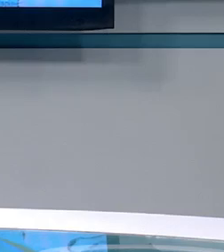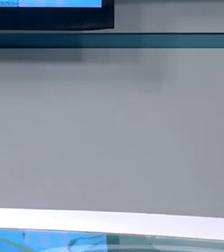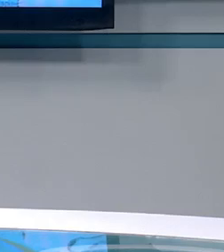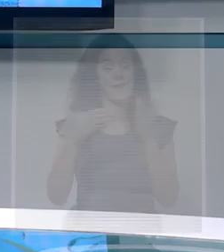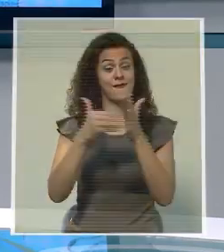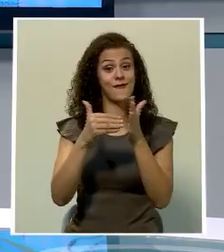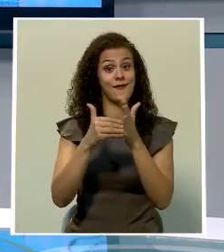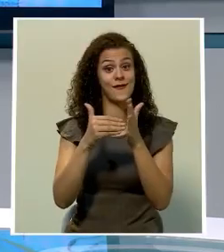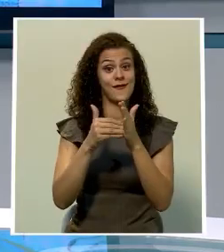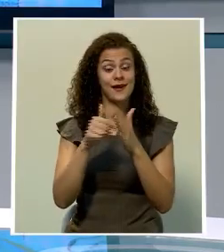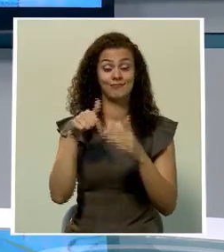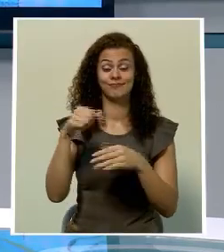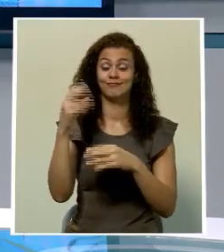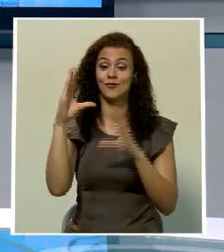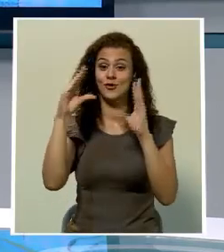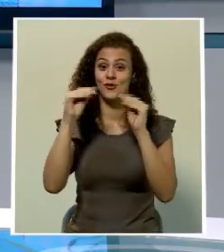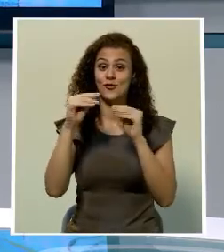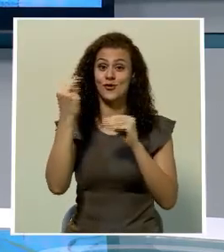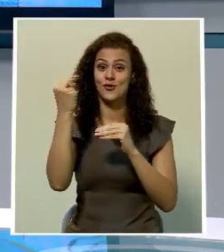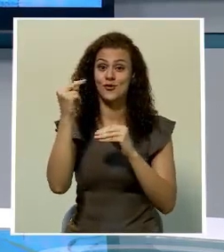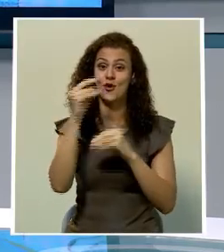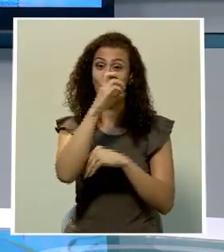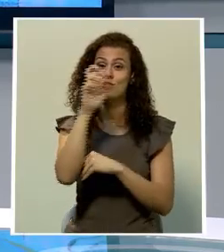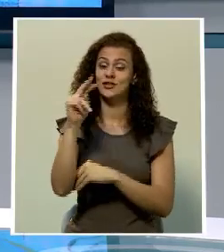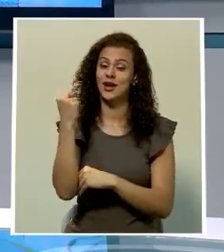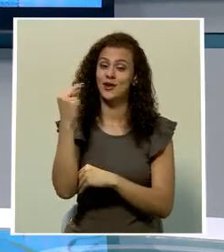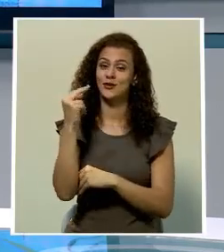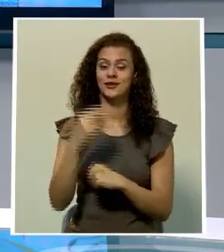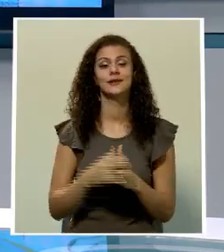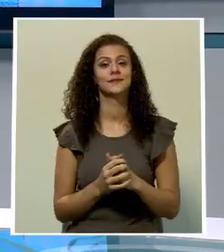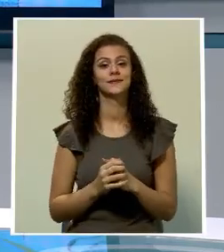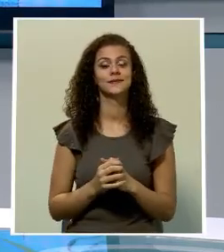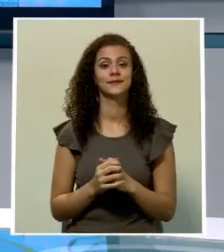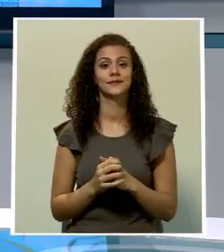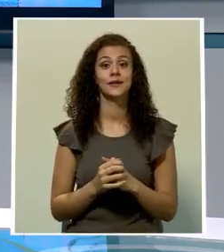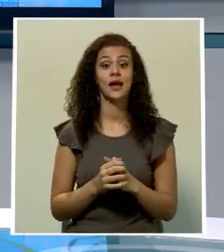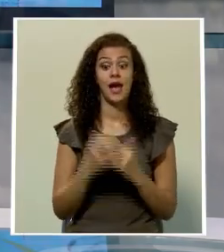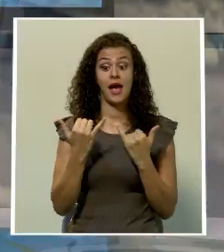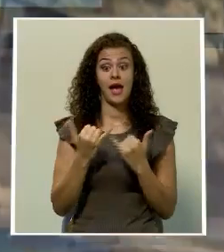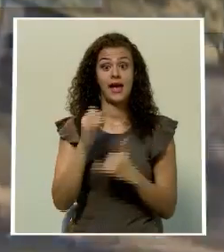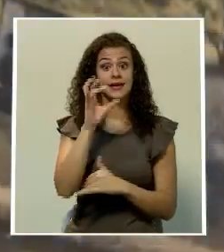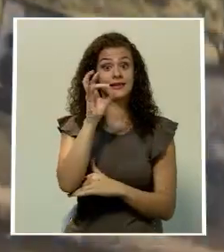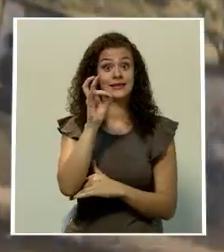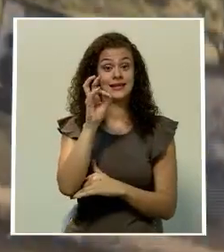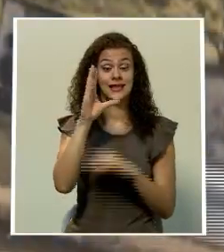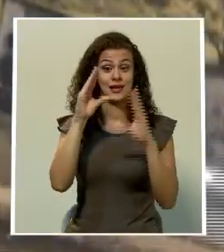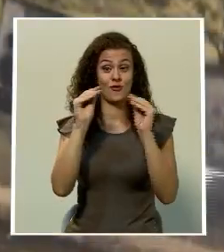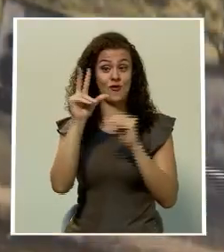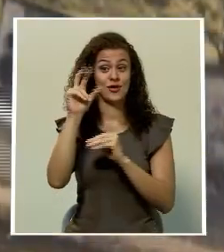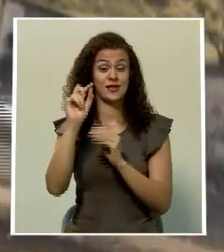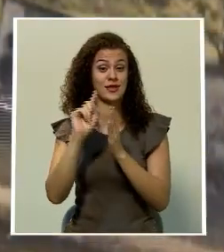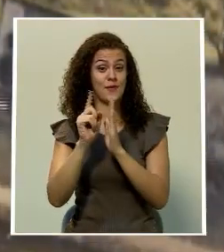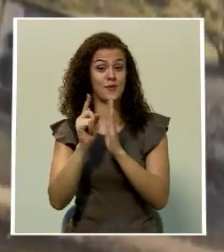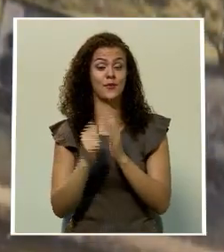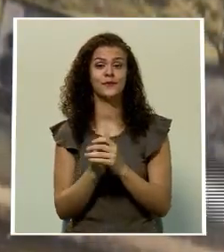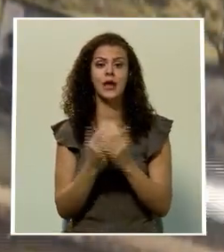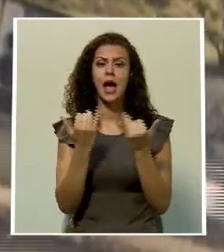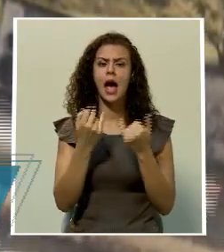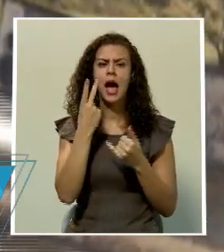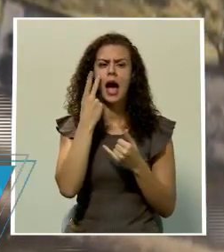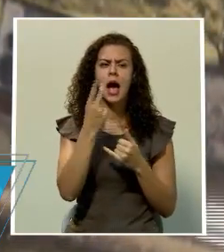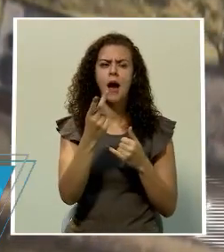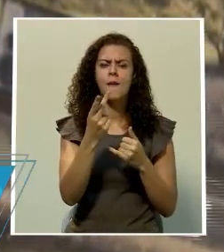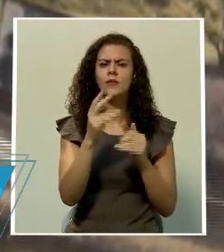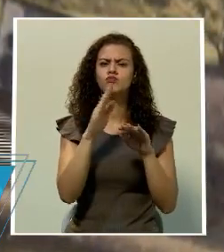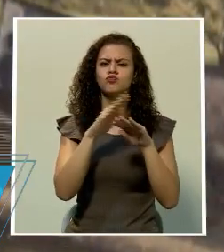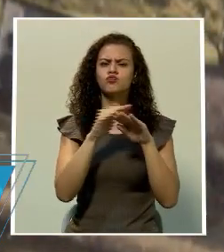Estamos de regreso en la edición estelar de Costa Rica Noticias y a las 7 de la noche con 30 minutos vamos a dar